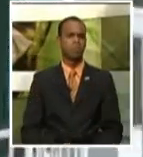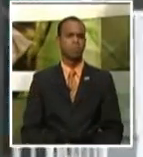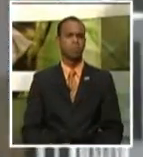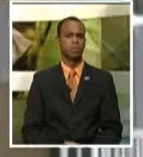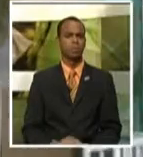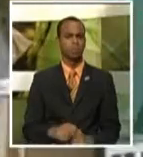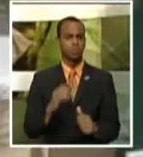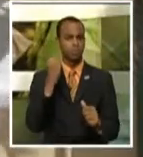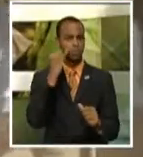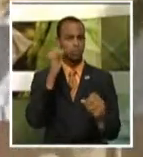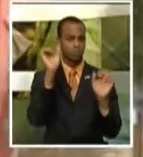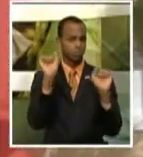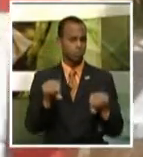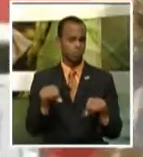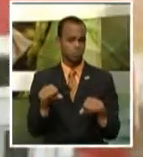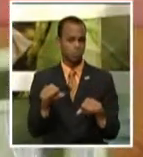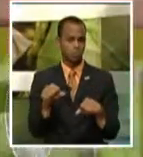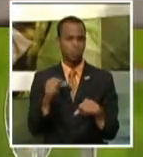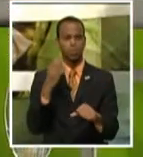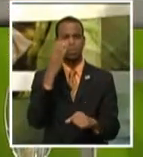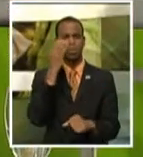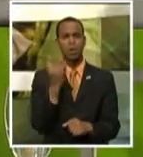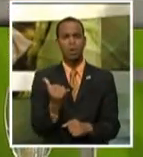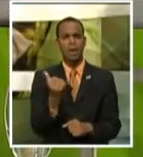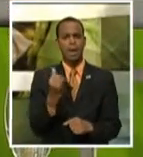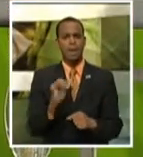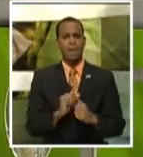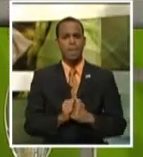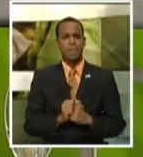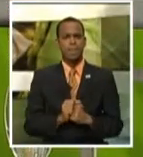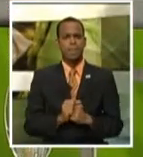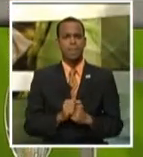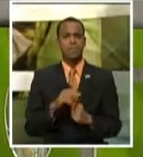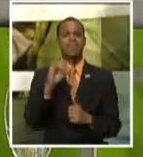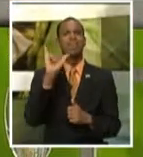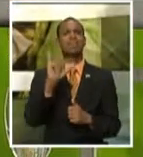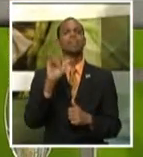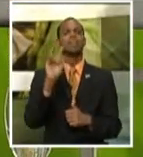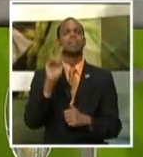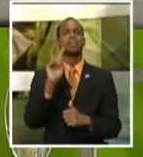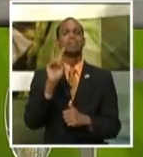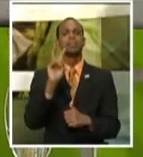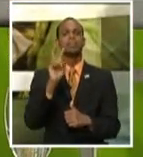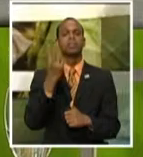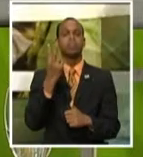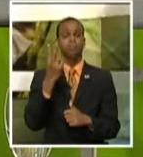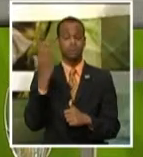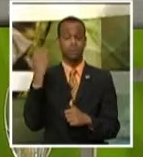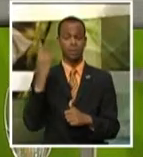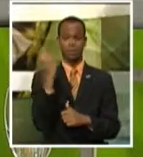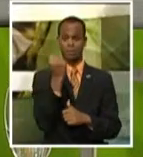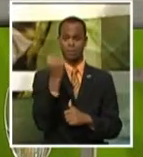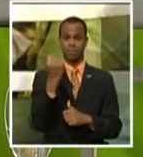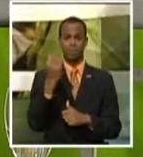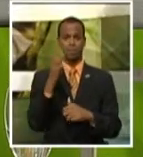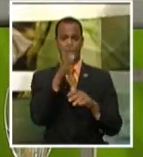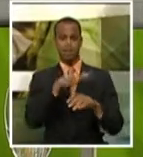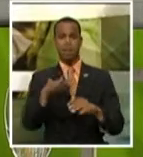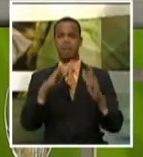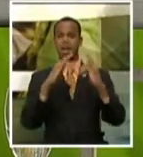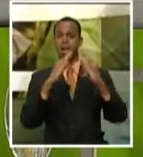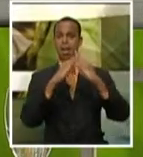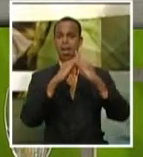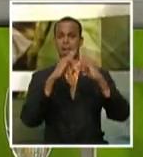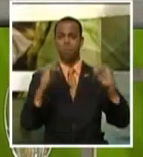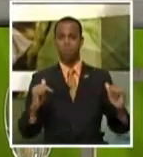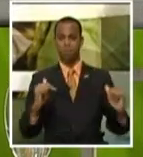ser posible. Porque en realidad, esta es la segunda, el martes le tocó a Higüey,